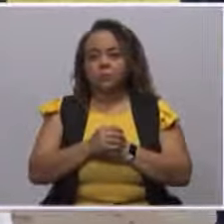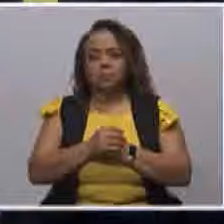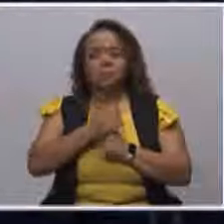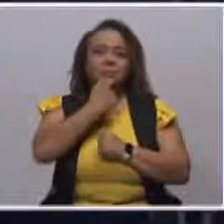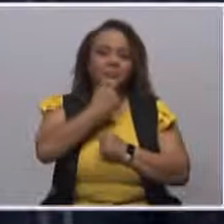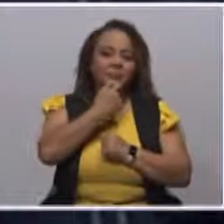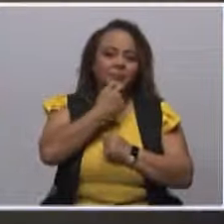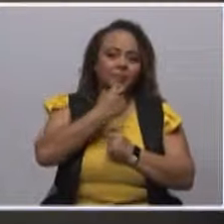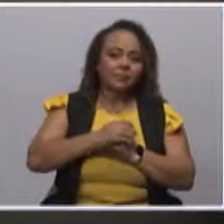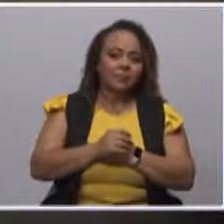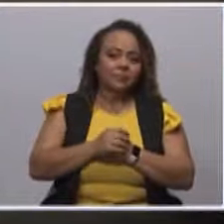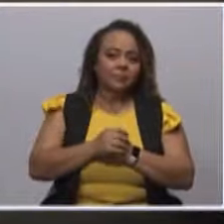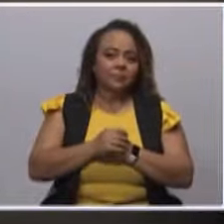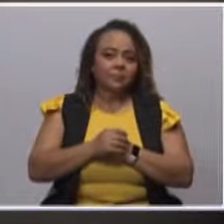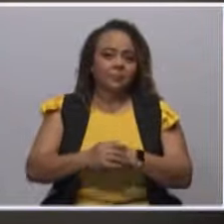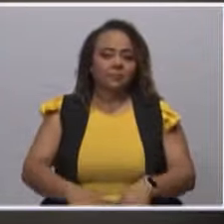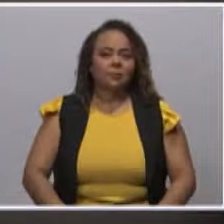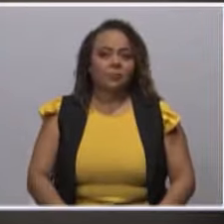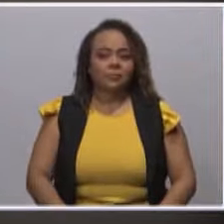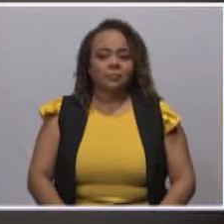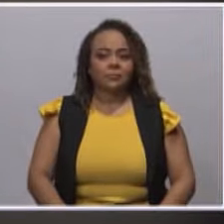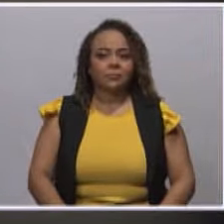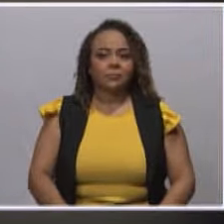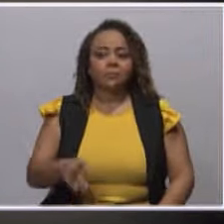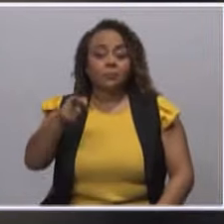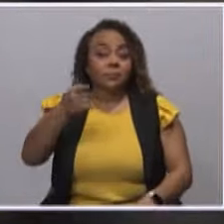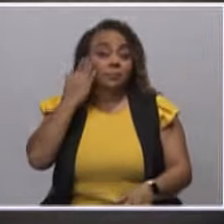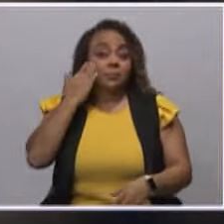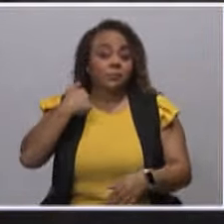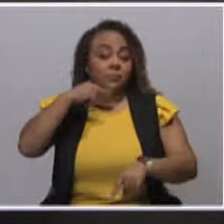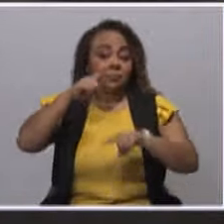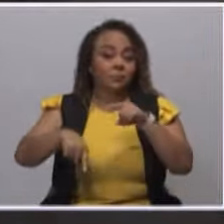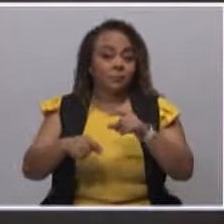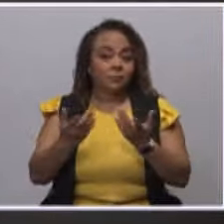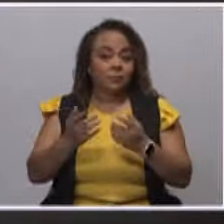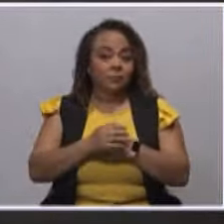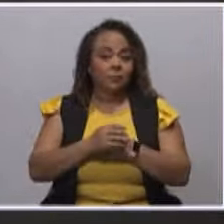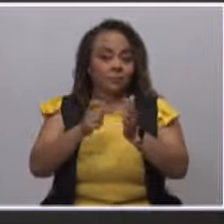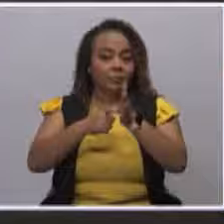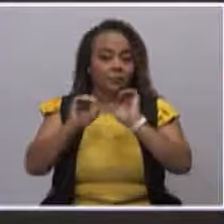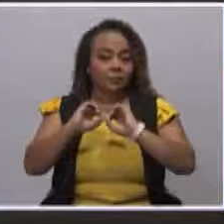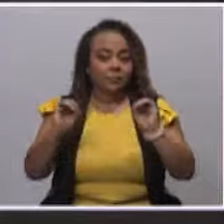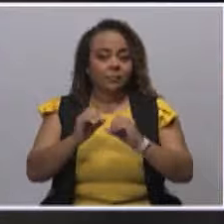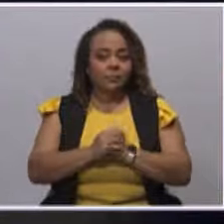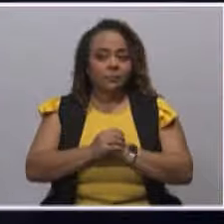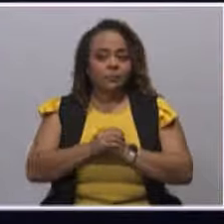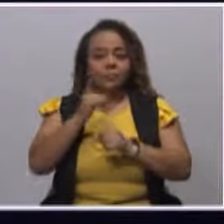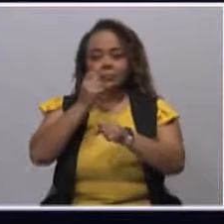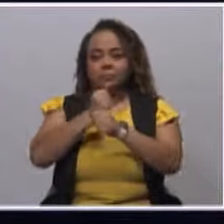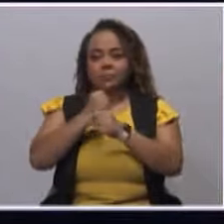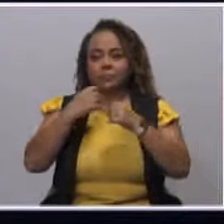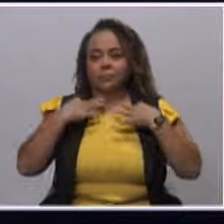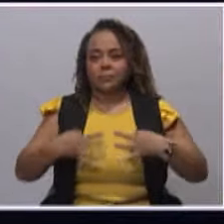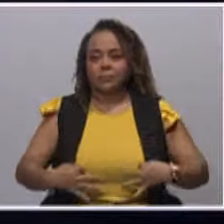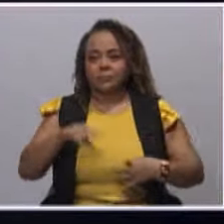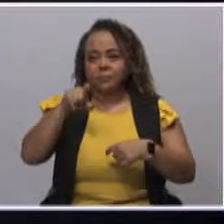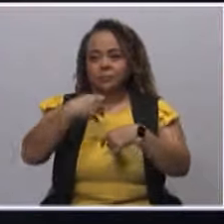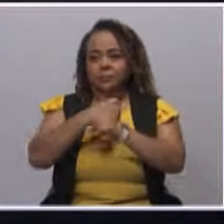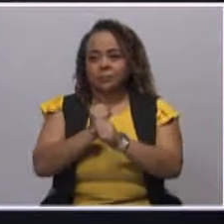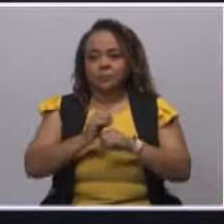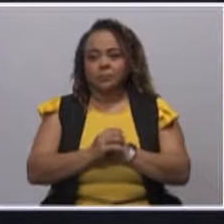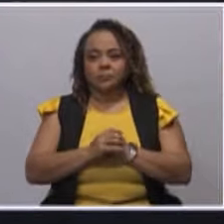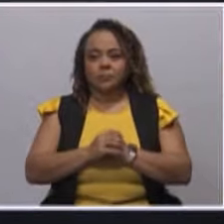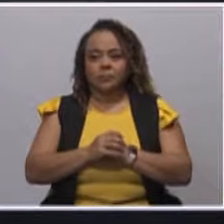ahí per yo no la puedo trabajar Sabes lo que pasa que yo no la puedo trabajar Yo acá en 10 días No lo voy a cambiar un trabajo físico que hay que hacer